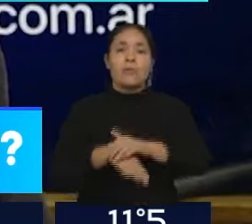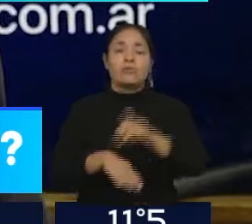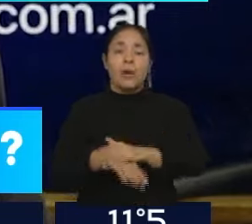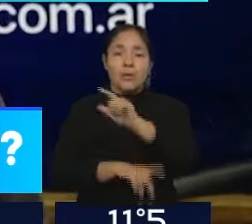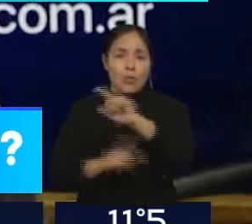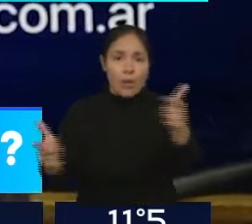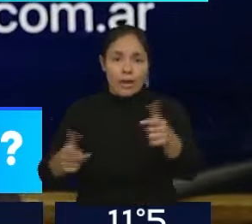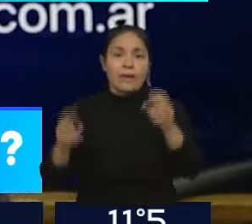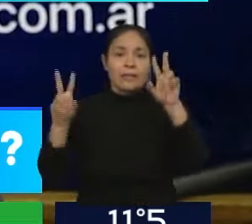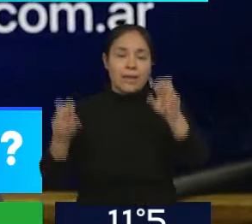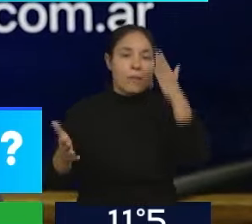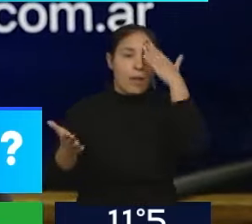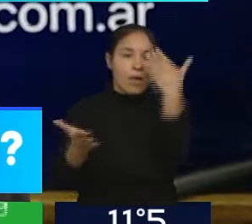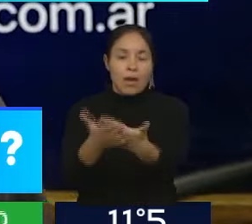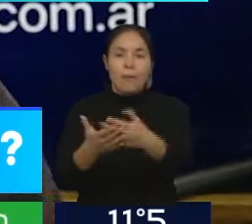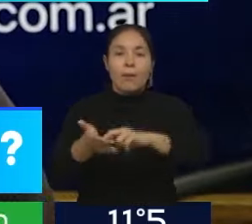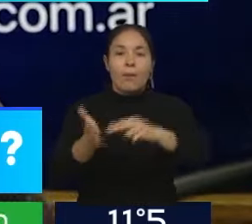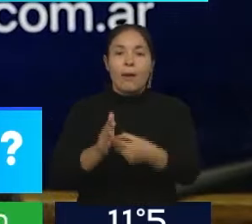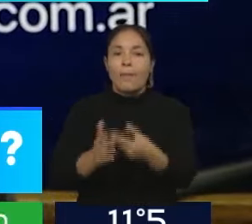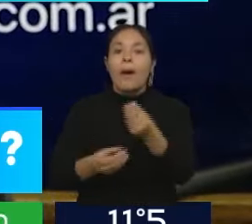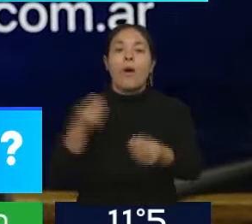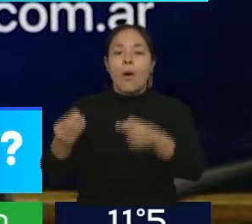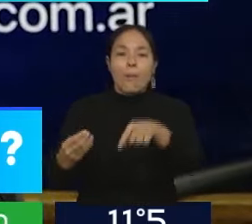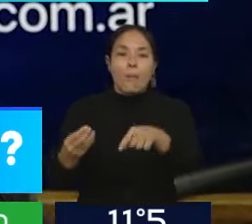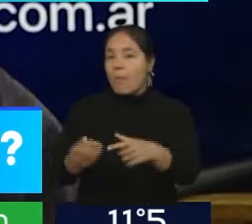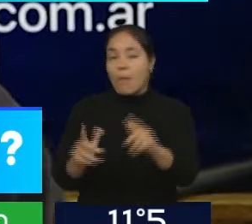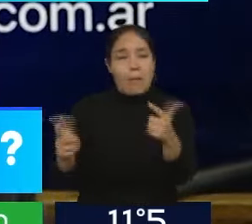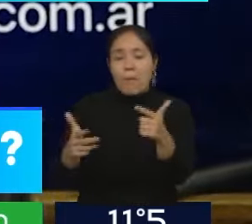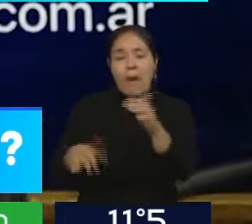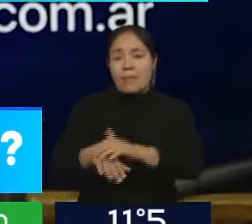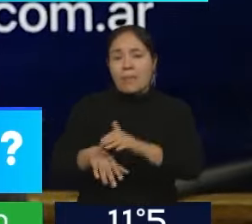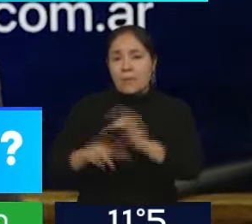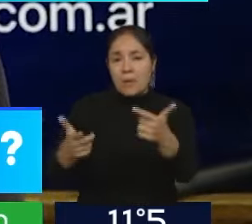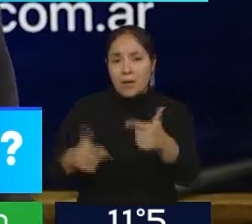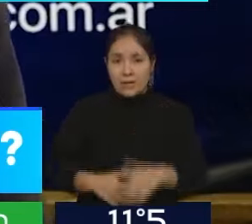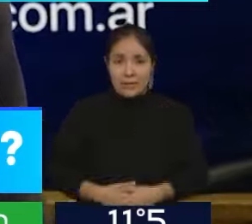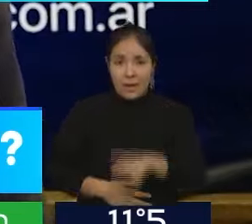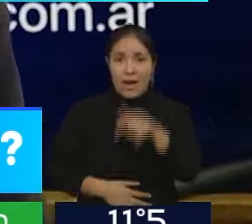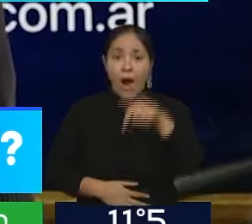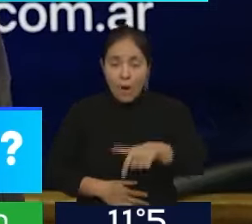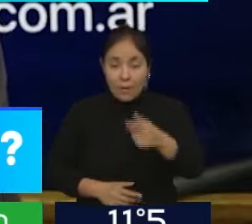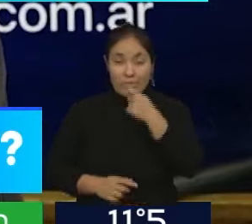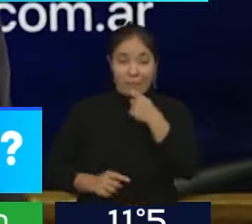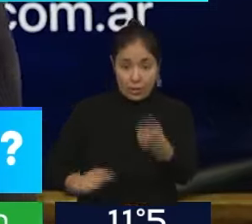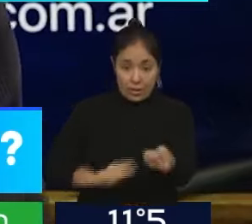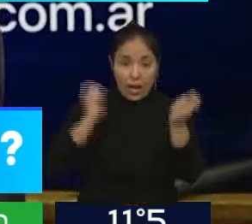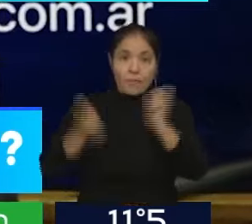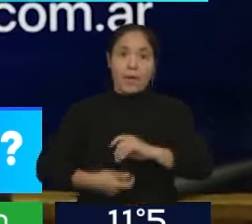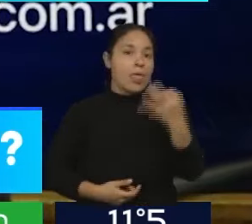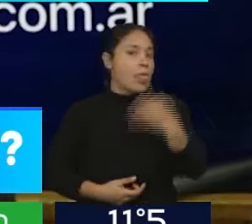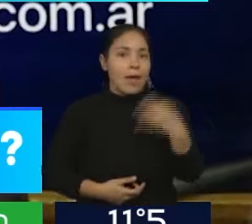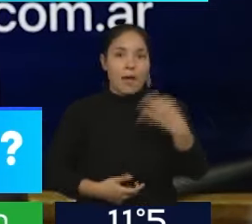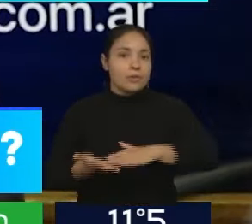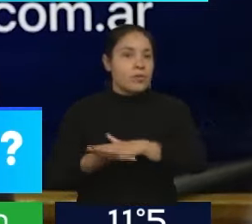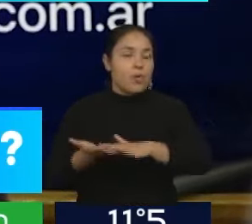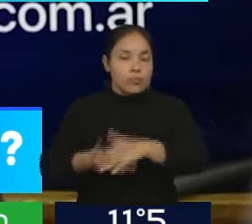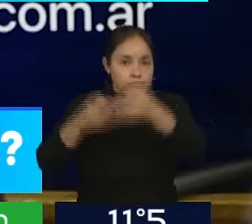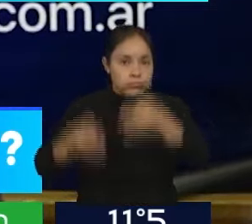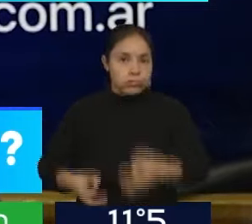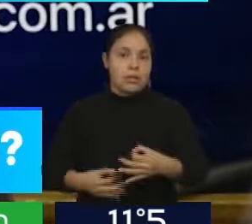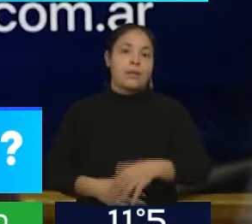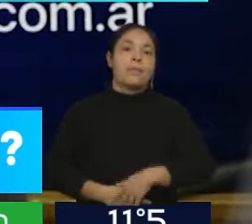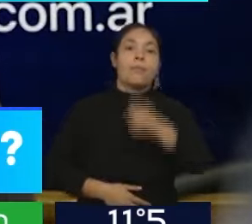forma que encaramos la problemática, como está hoy, y si cambiamos, hay que hacerlo de forma tal de poder cubrir. Porque si